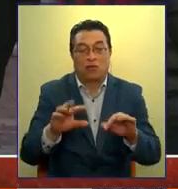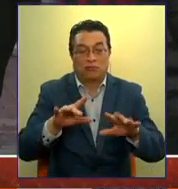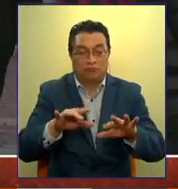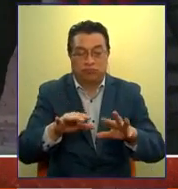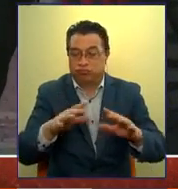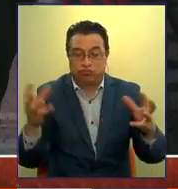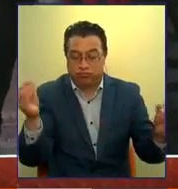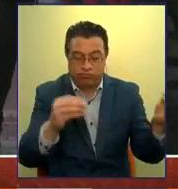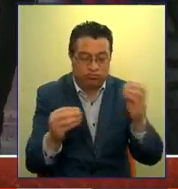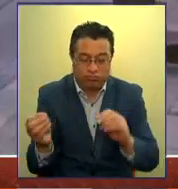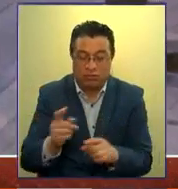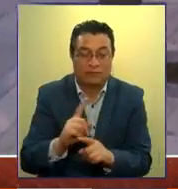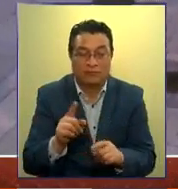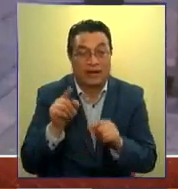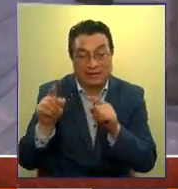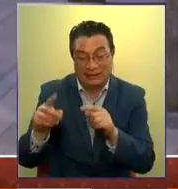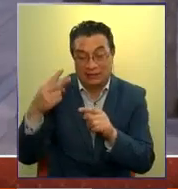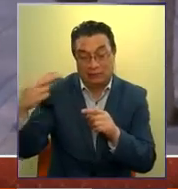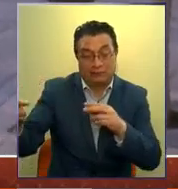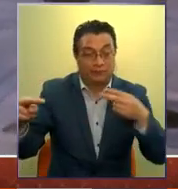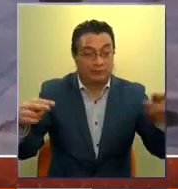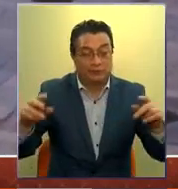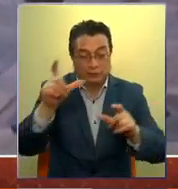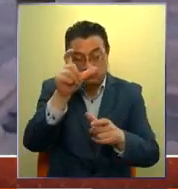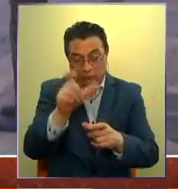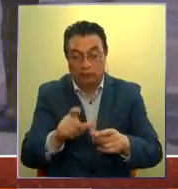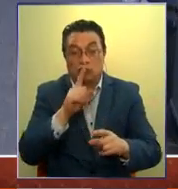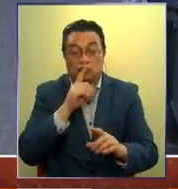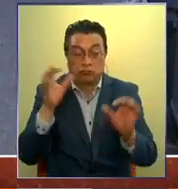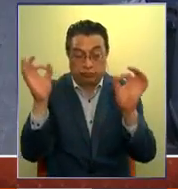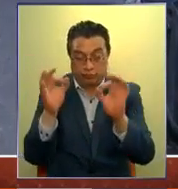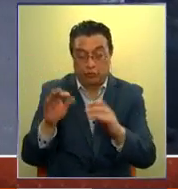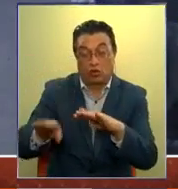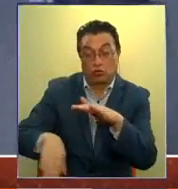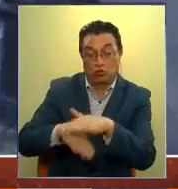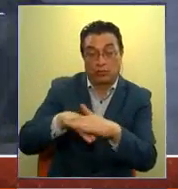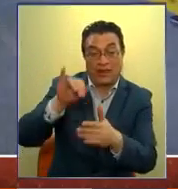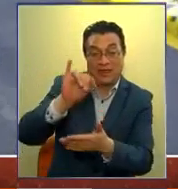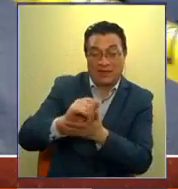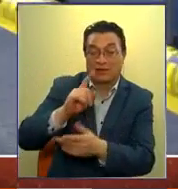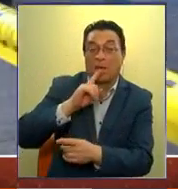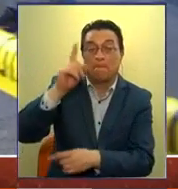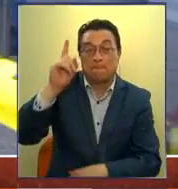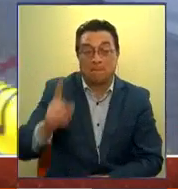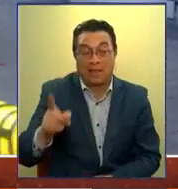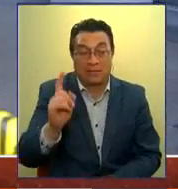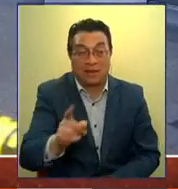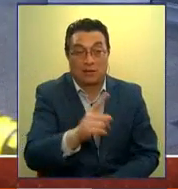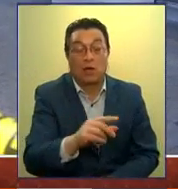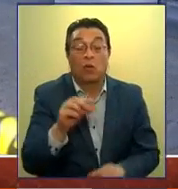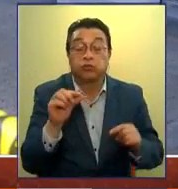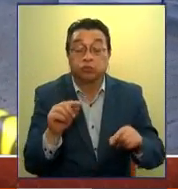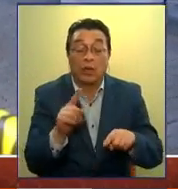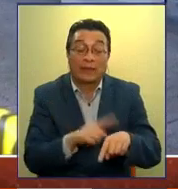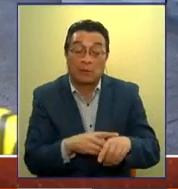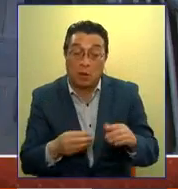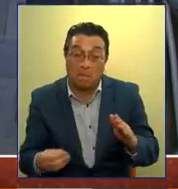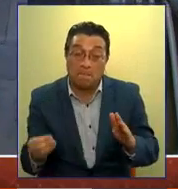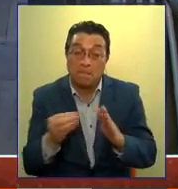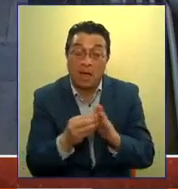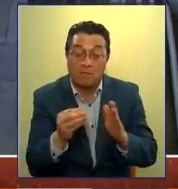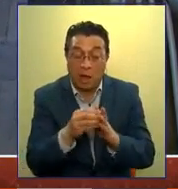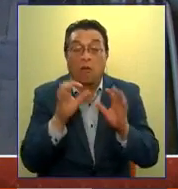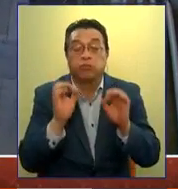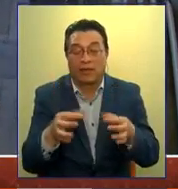y ellos mismos diseñaron su formulario en base a las instrucciones de la superintendencia. Si hubiéramos tenido un poco más de tiempo, sin duda que habría habido un formulario